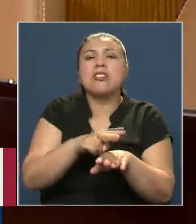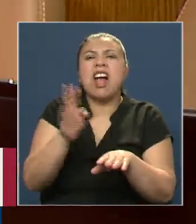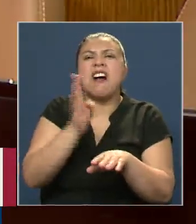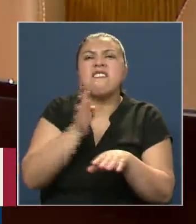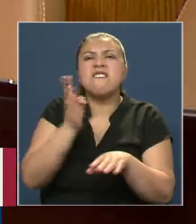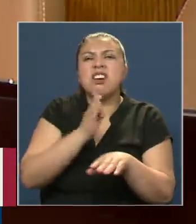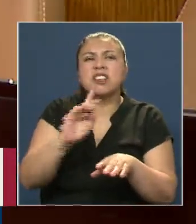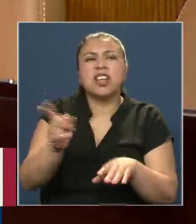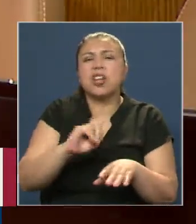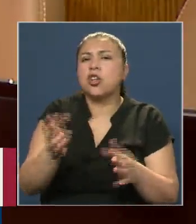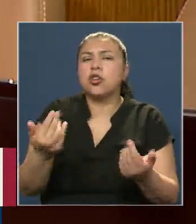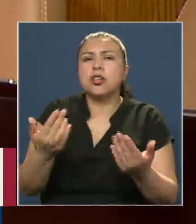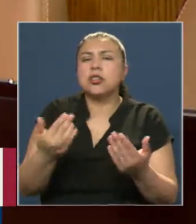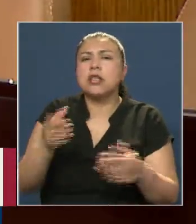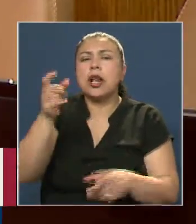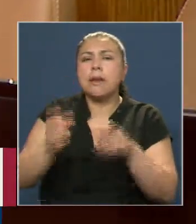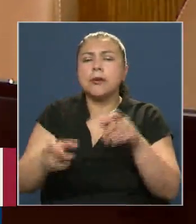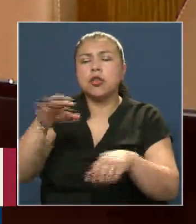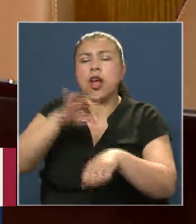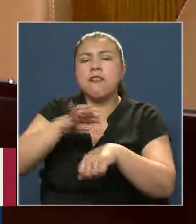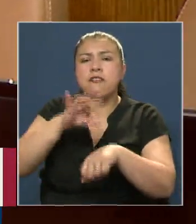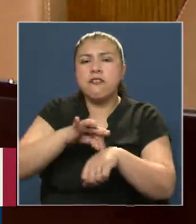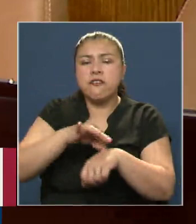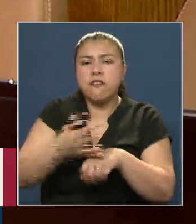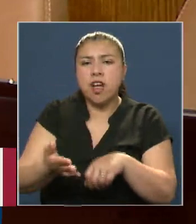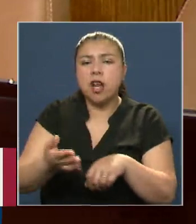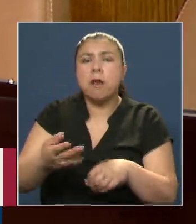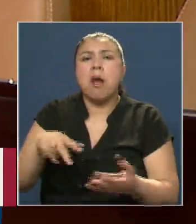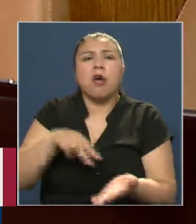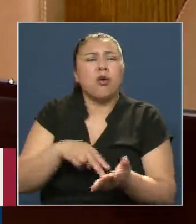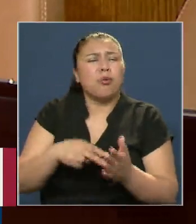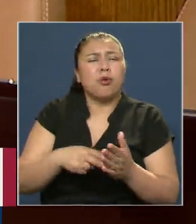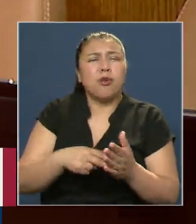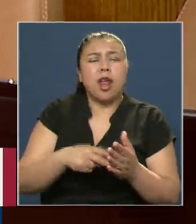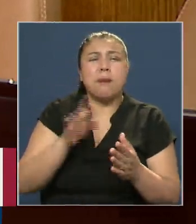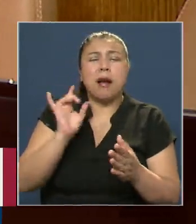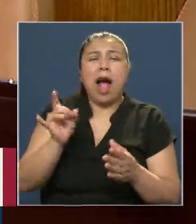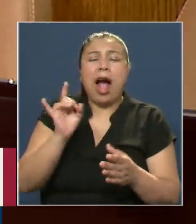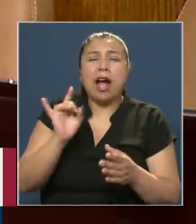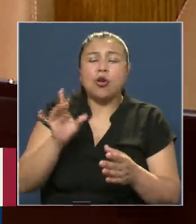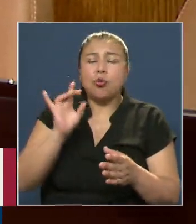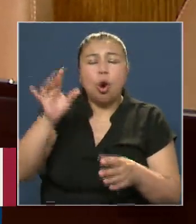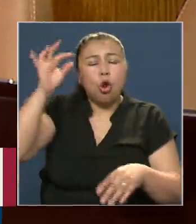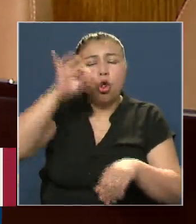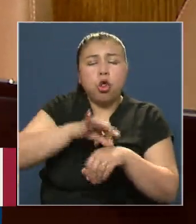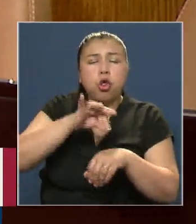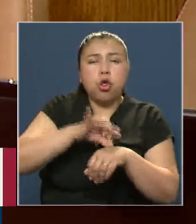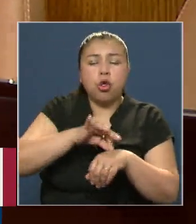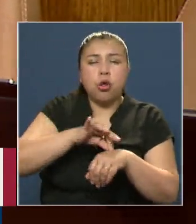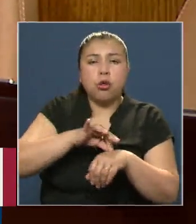lo que se requiere en los pacientes de urgencia, con las complicaciones que suelen tener los pacientes del Hospital San